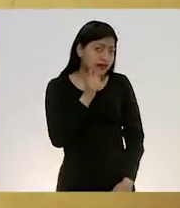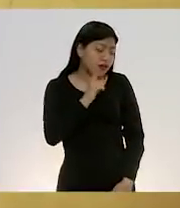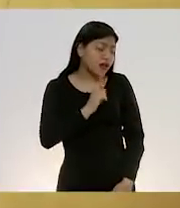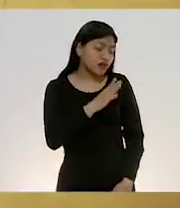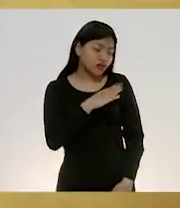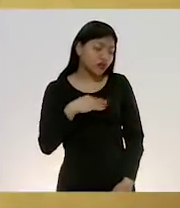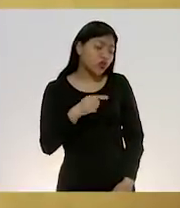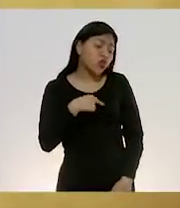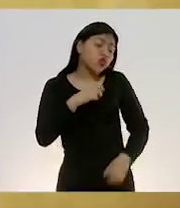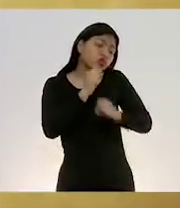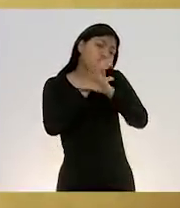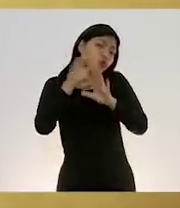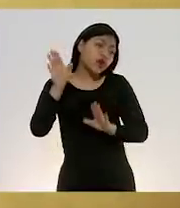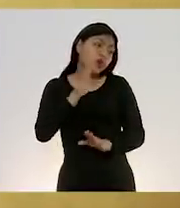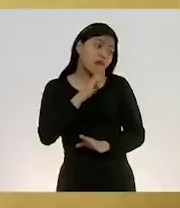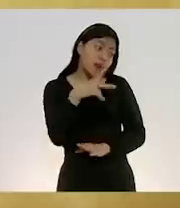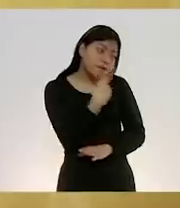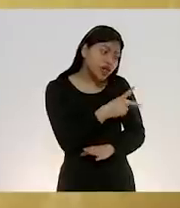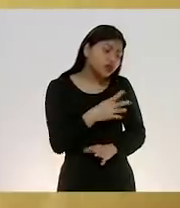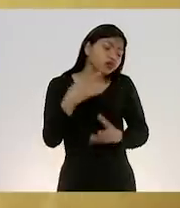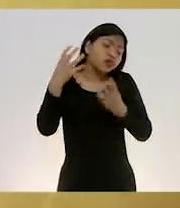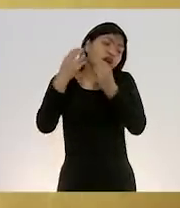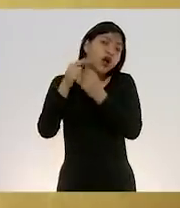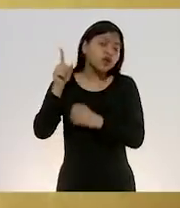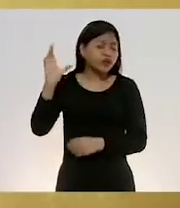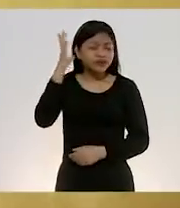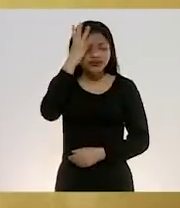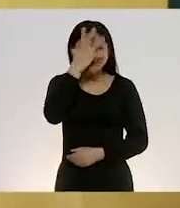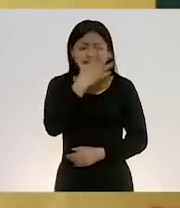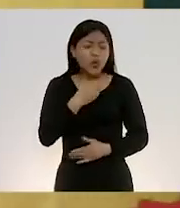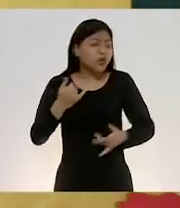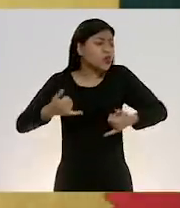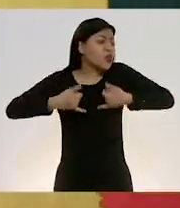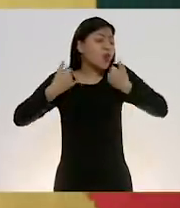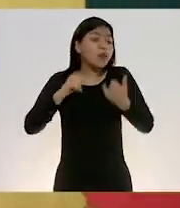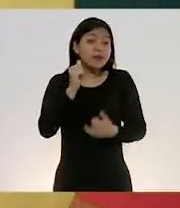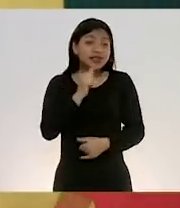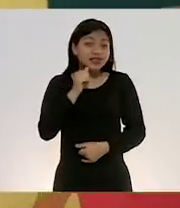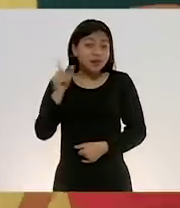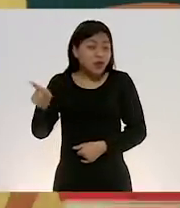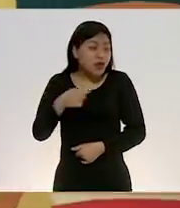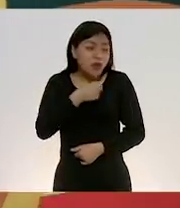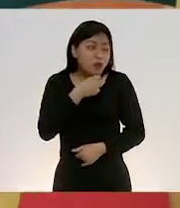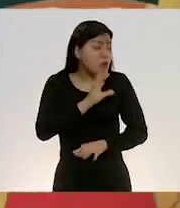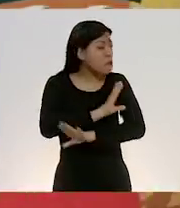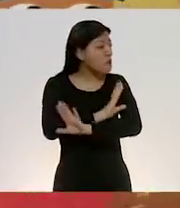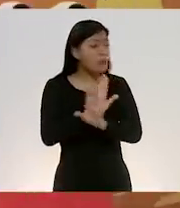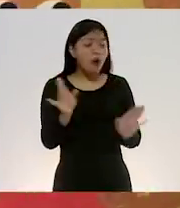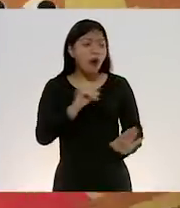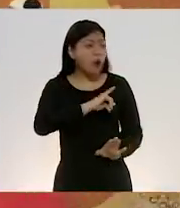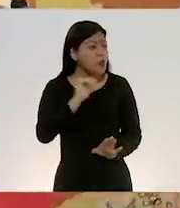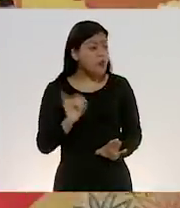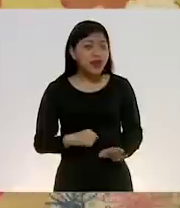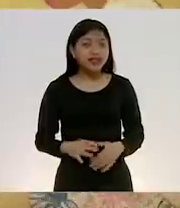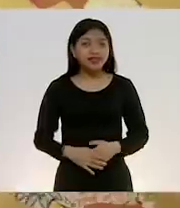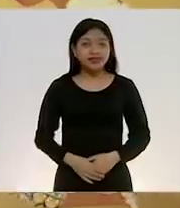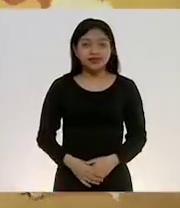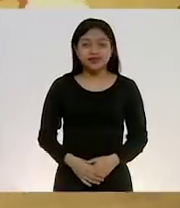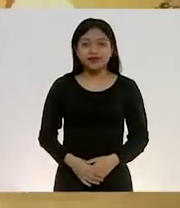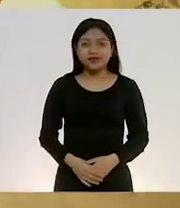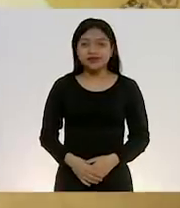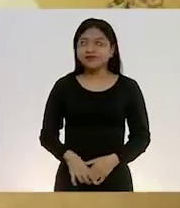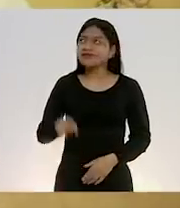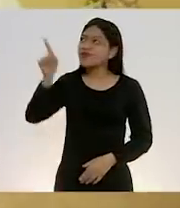kichparna. Kimulike, beili uschupalile. Beimatuman de jabu tu yokolo.